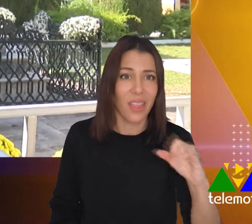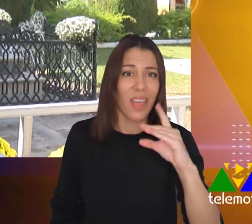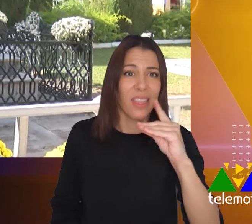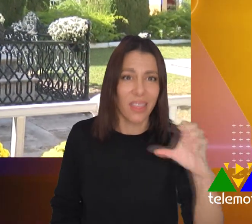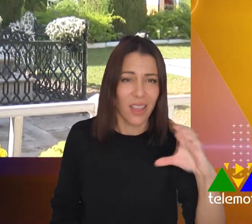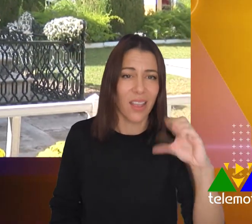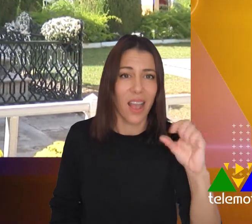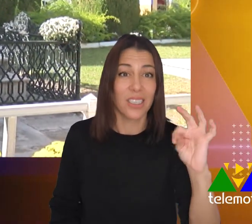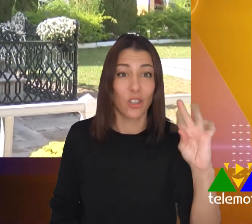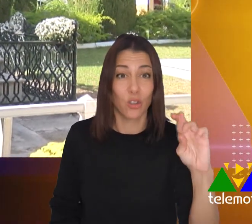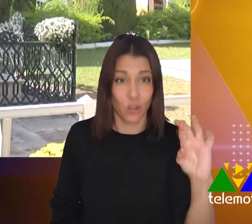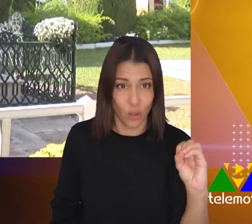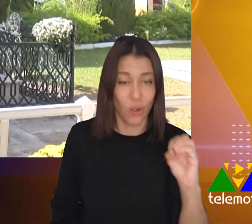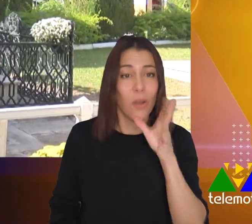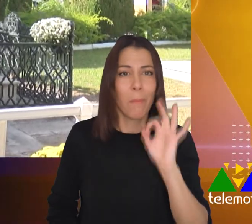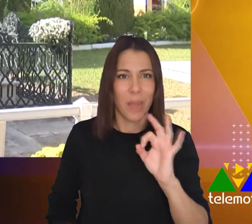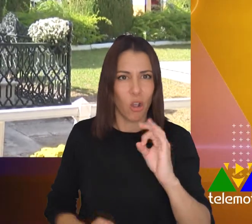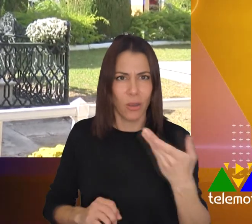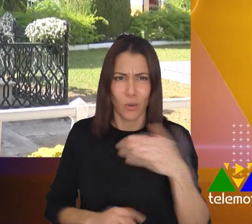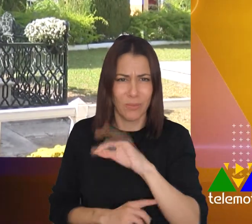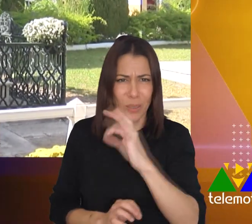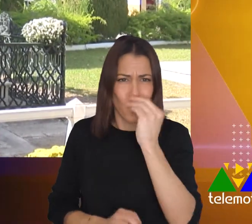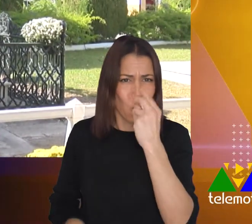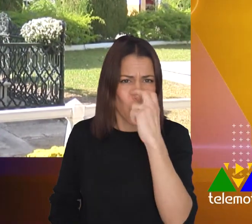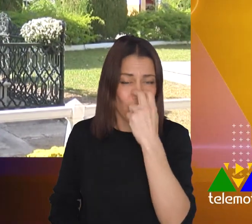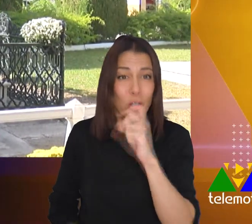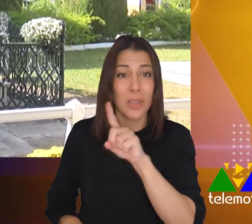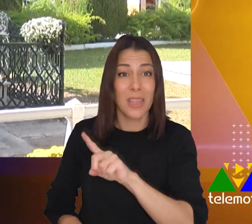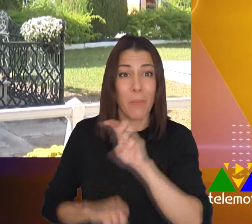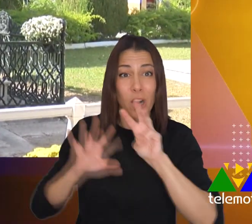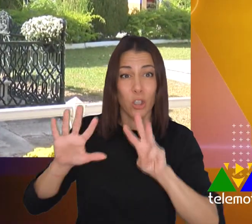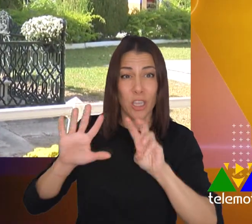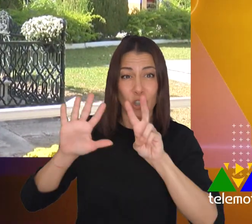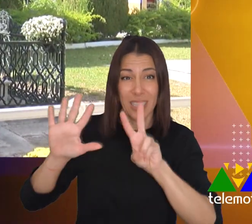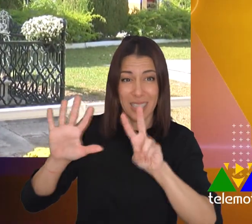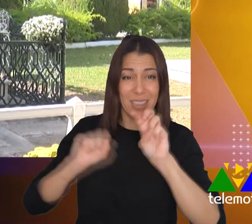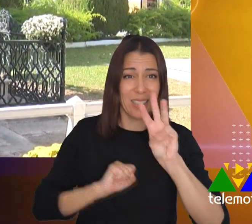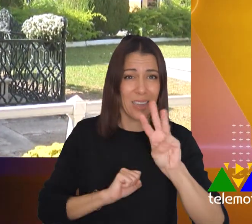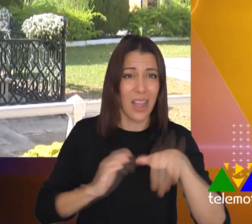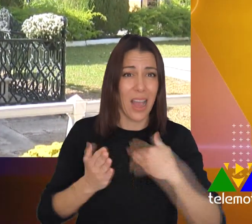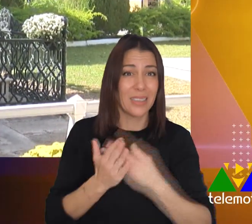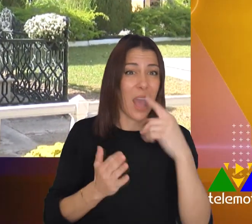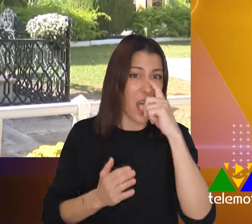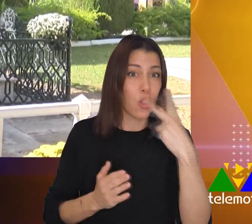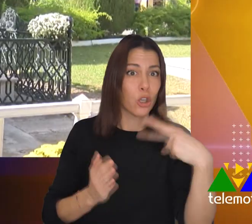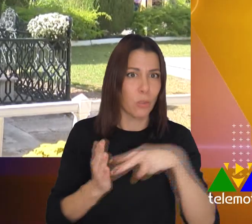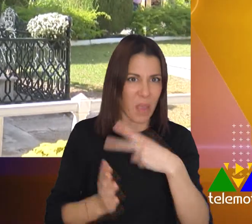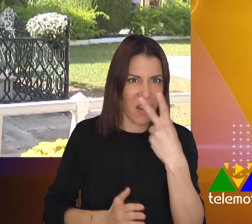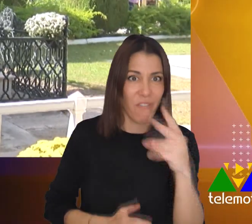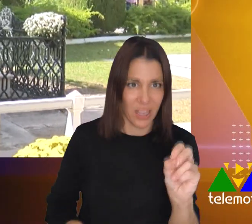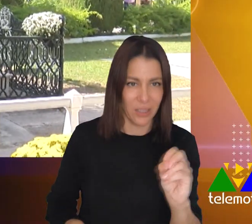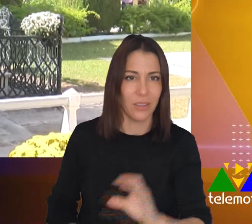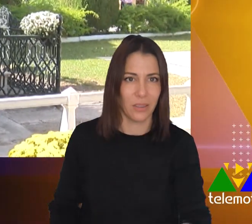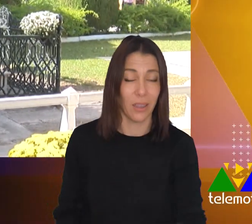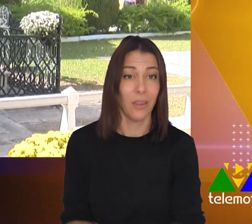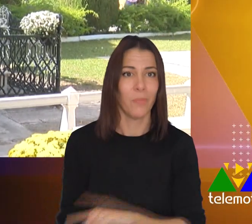los enterramientos son curiosísimos, ¿no? Está desde 1873 hasta el año 2020, es decir, que